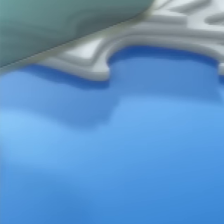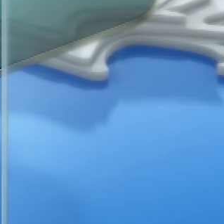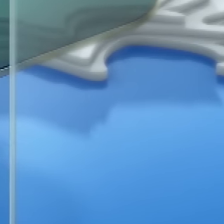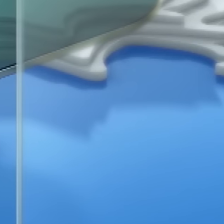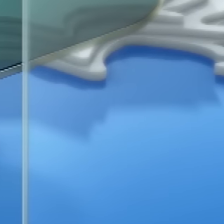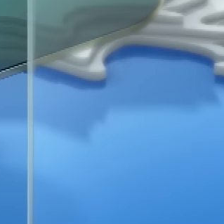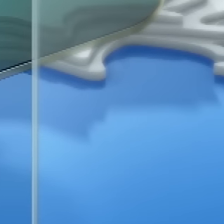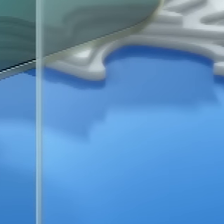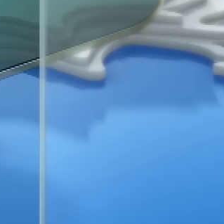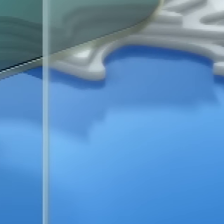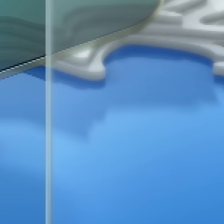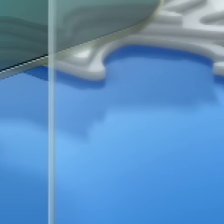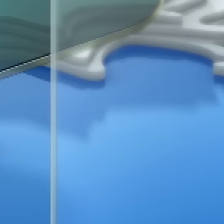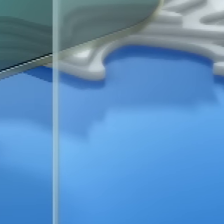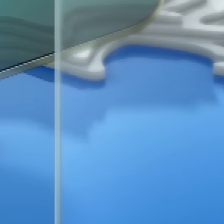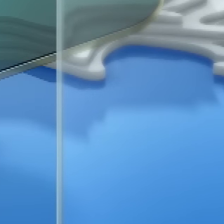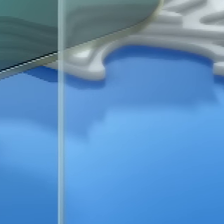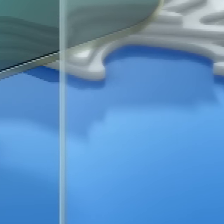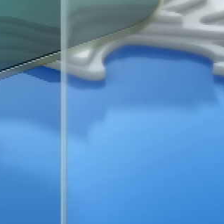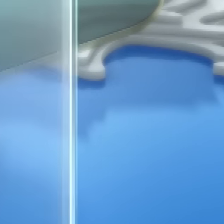Epicentro 1, CMI.